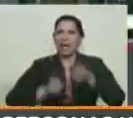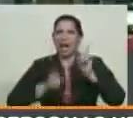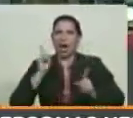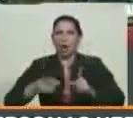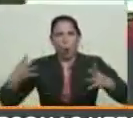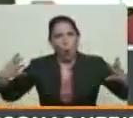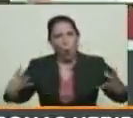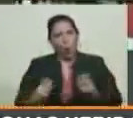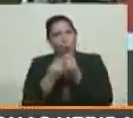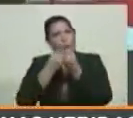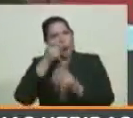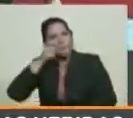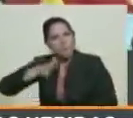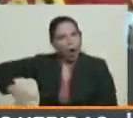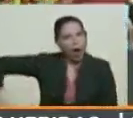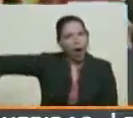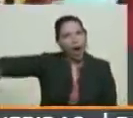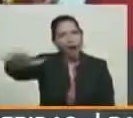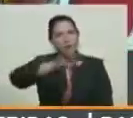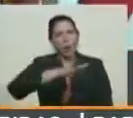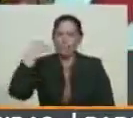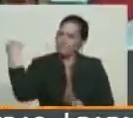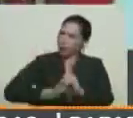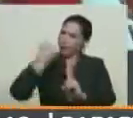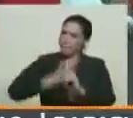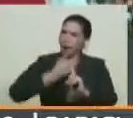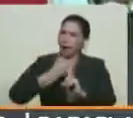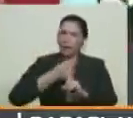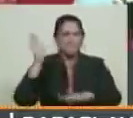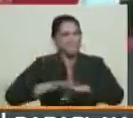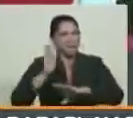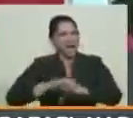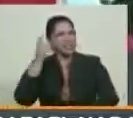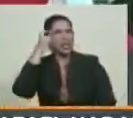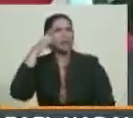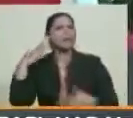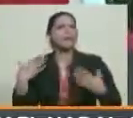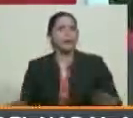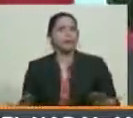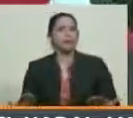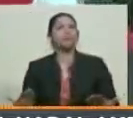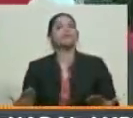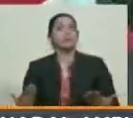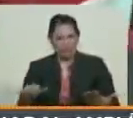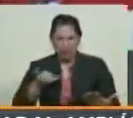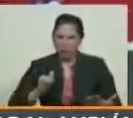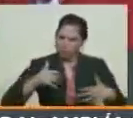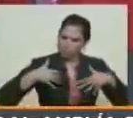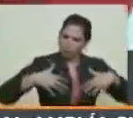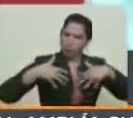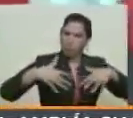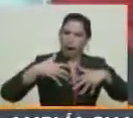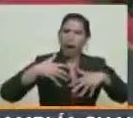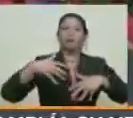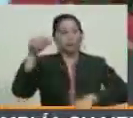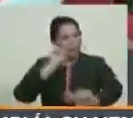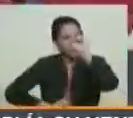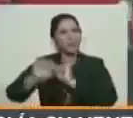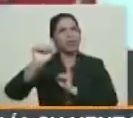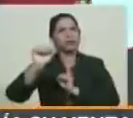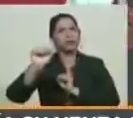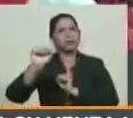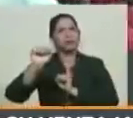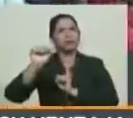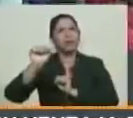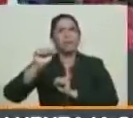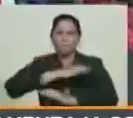pueblo, dando la batalla. El día que ocurra algo, ahí estará esta dirigencia con ustedes. La suerte